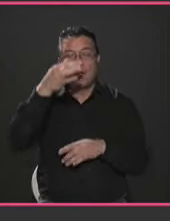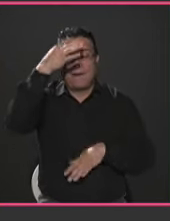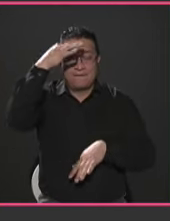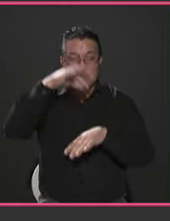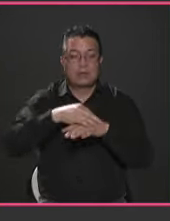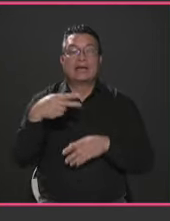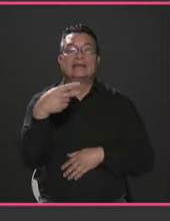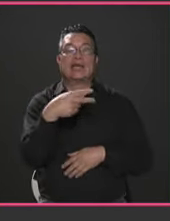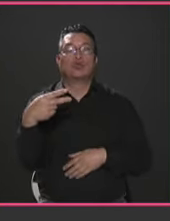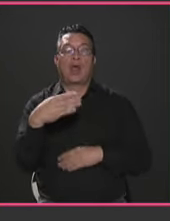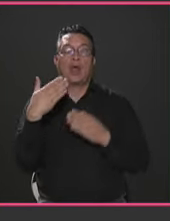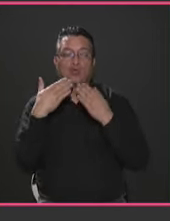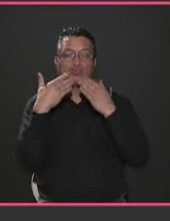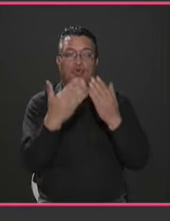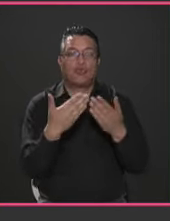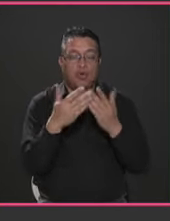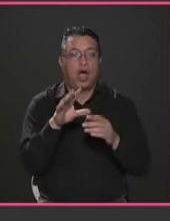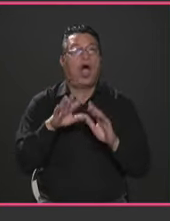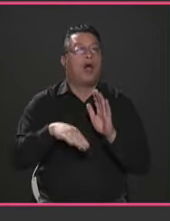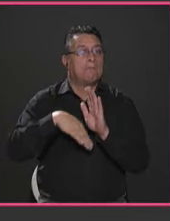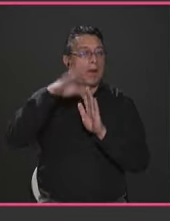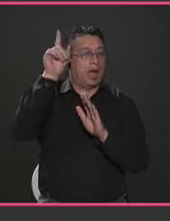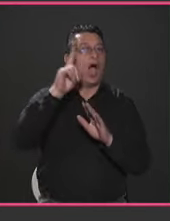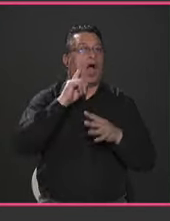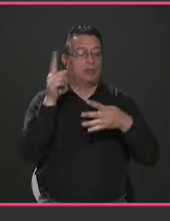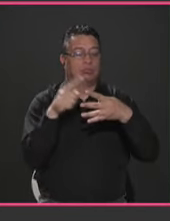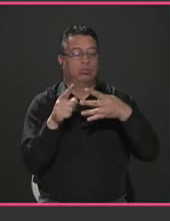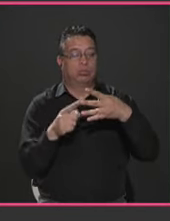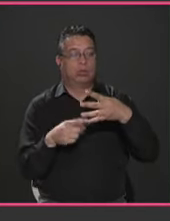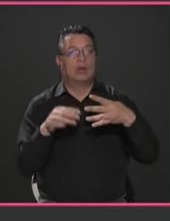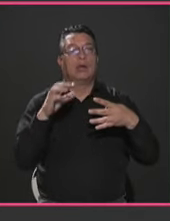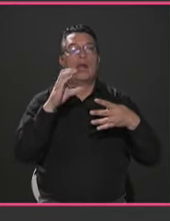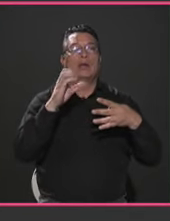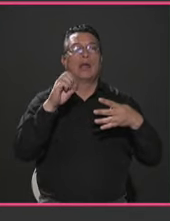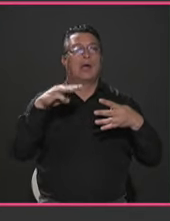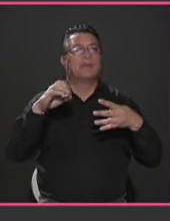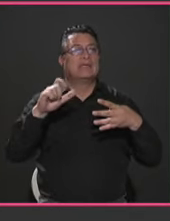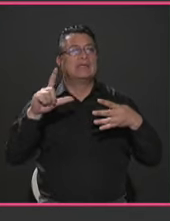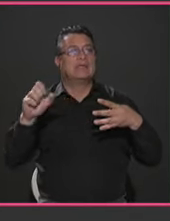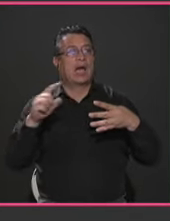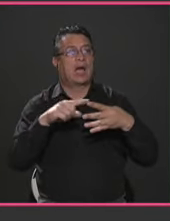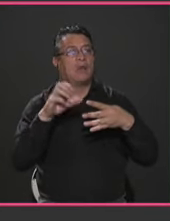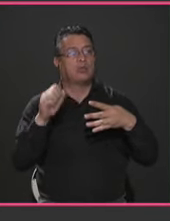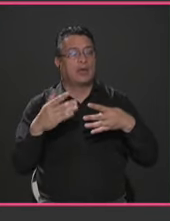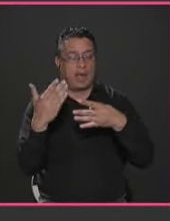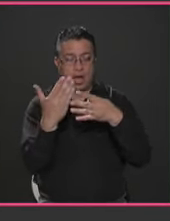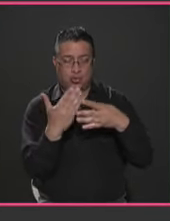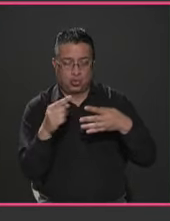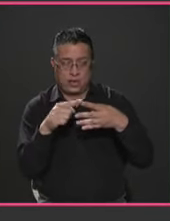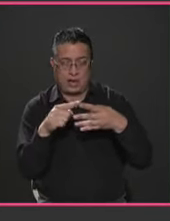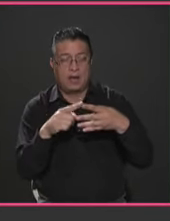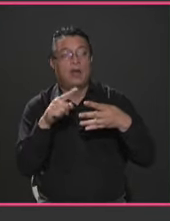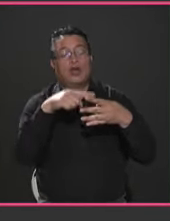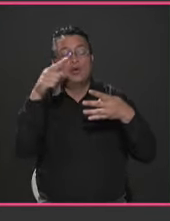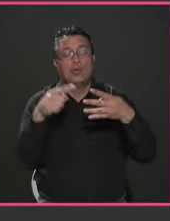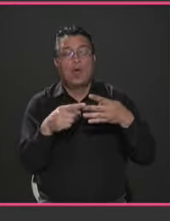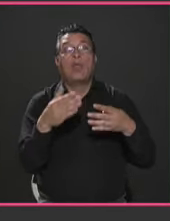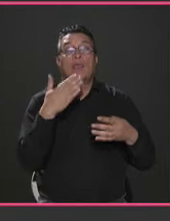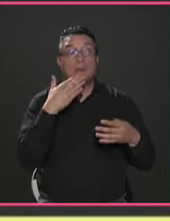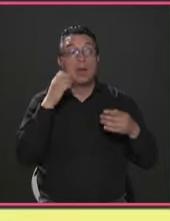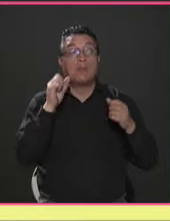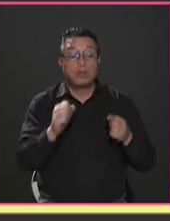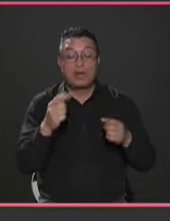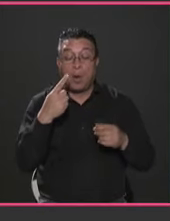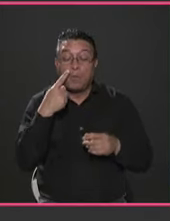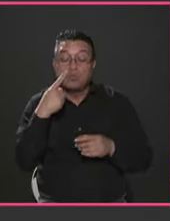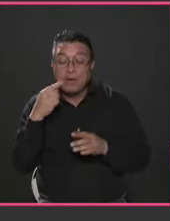sexual hay varias que son bastante prevalentes en Chile por ejemplo la camilla por ejemplo podemos estudiarla desde la misma muestra e incluso podemos desde la